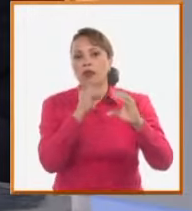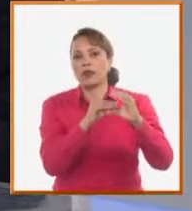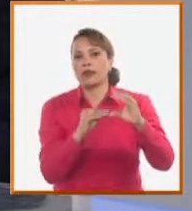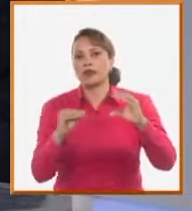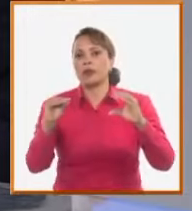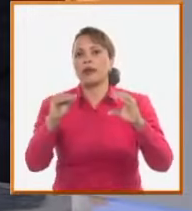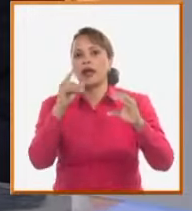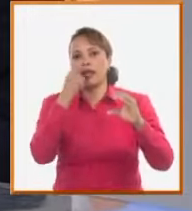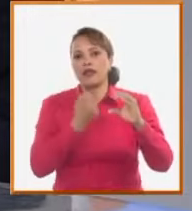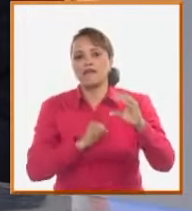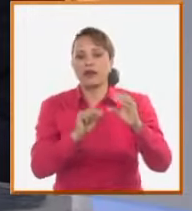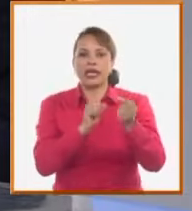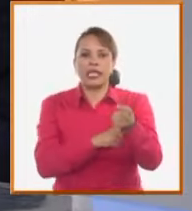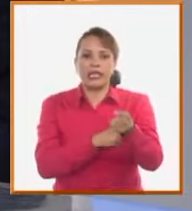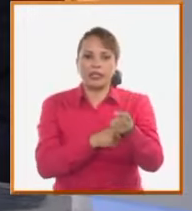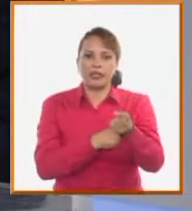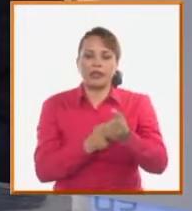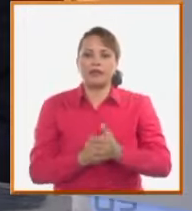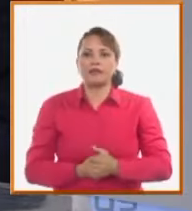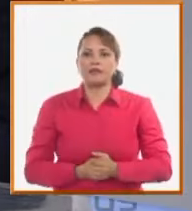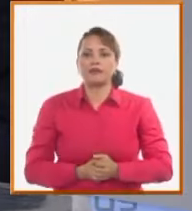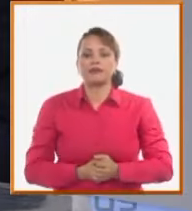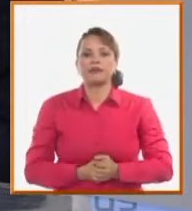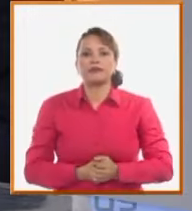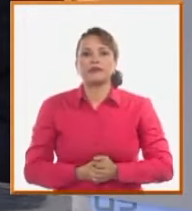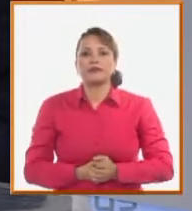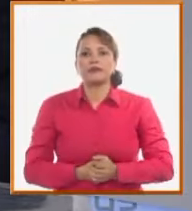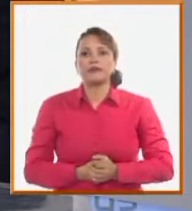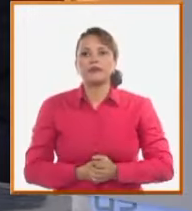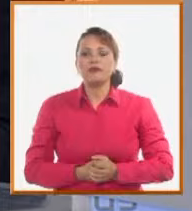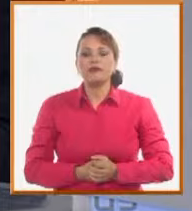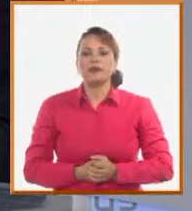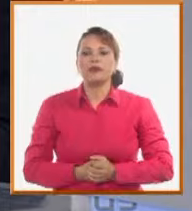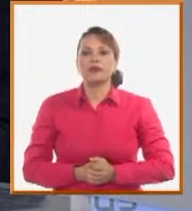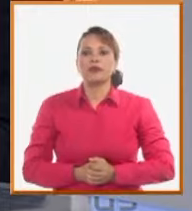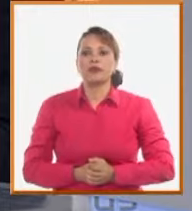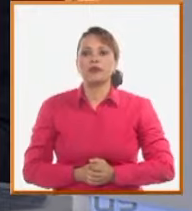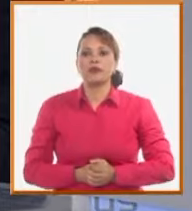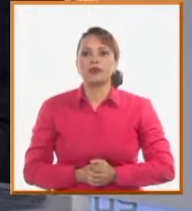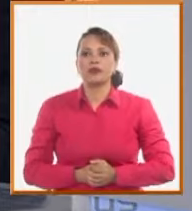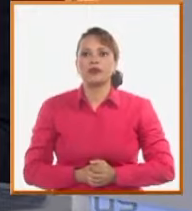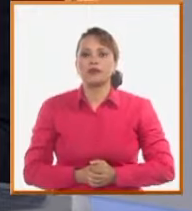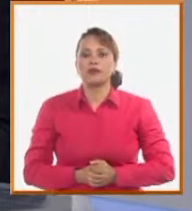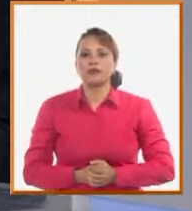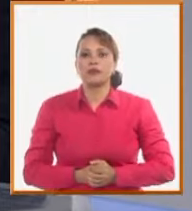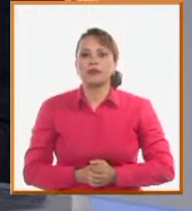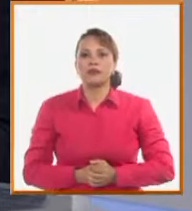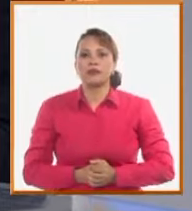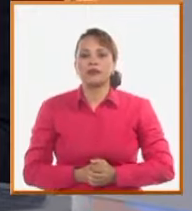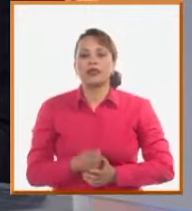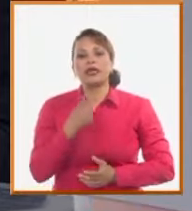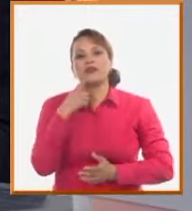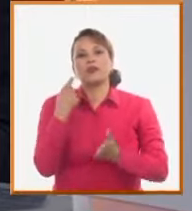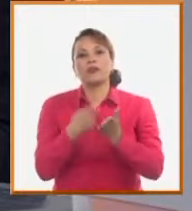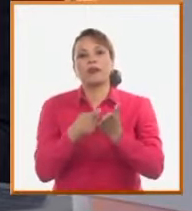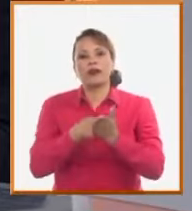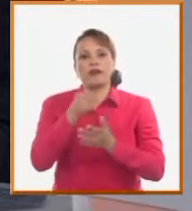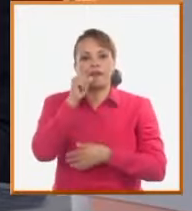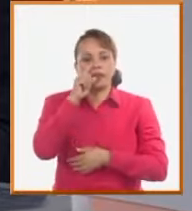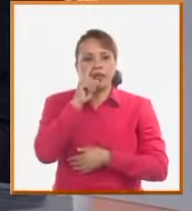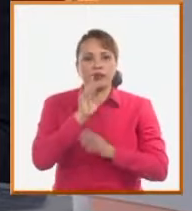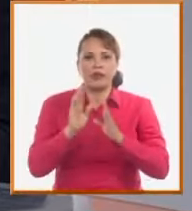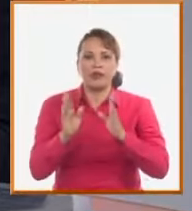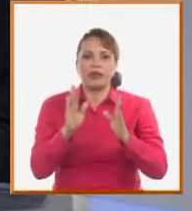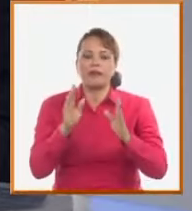el interés financiero, los dividendos que genera ese fondo, y entonces se revierte como pago final, vencido el